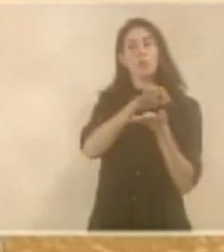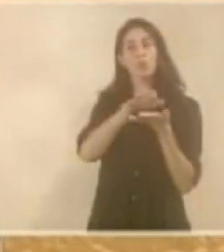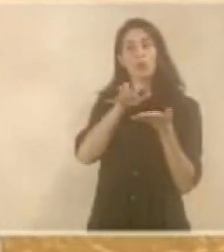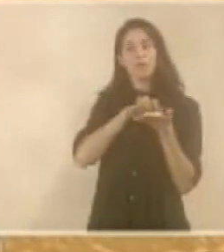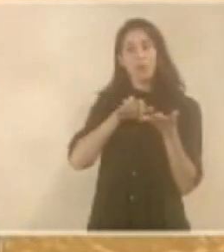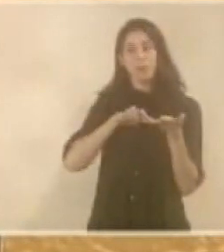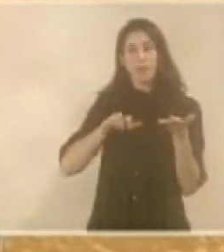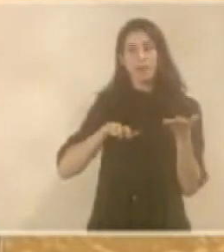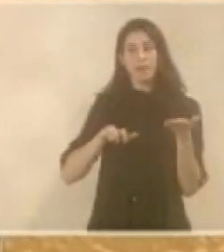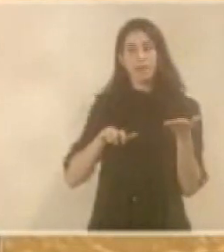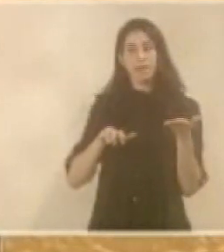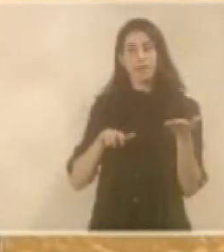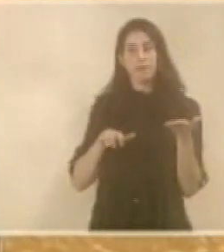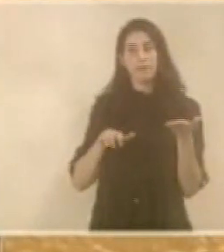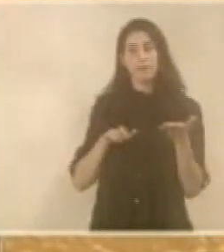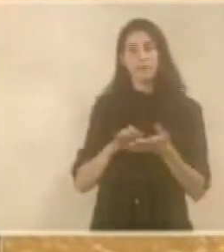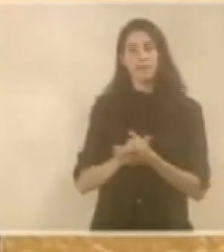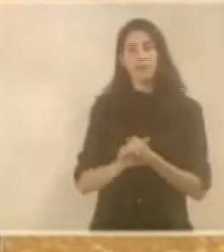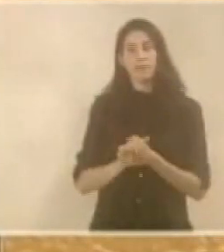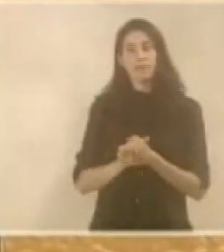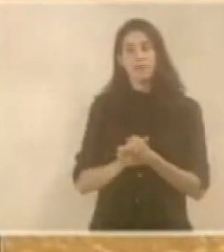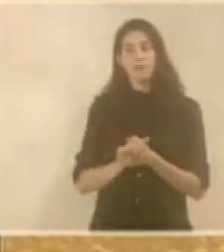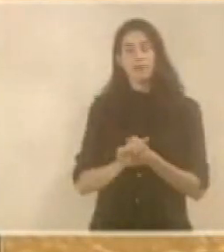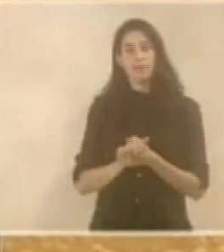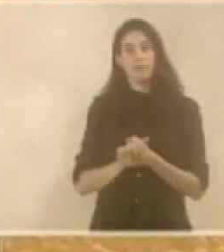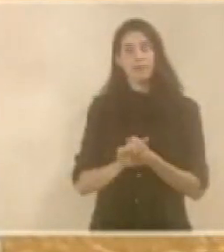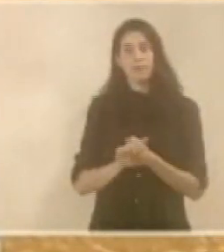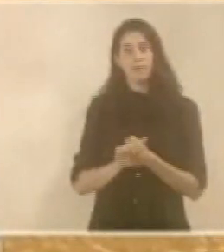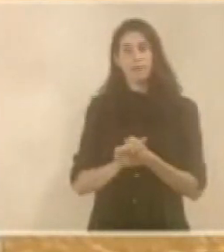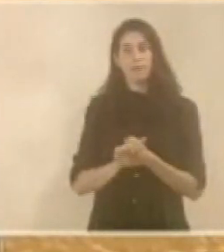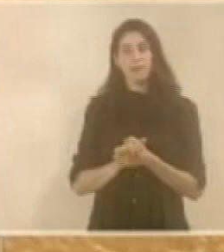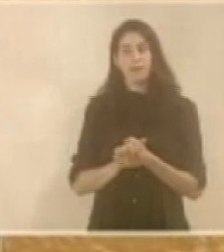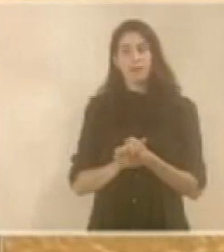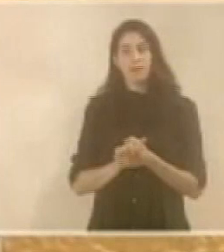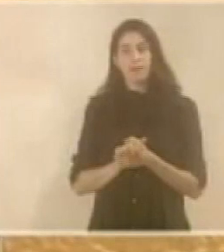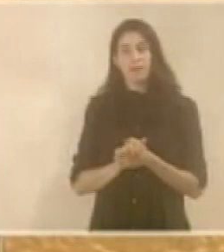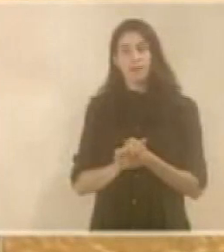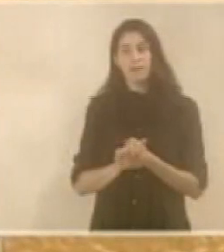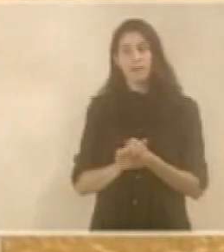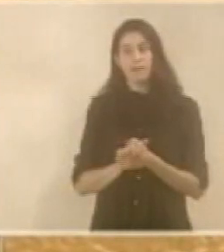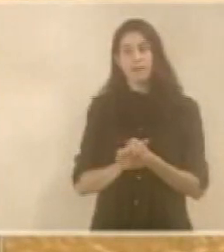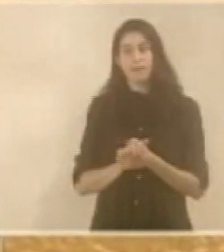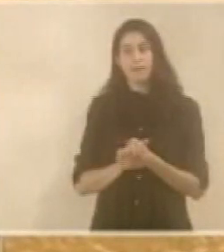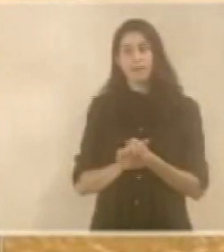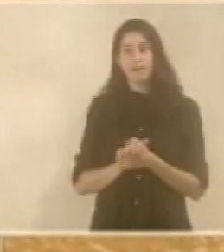de Tierra Español. Las normas de uniformidad son muy estrictas y este uniforme solo